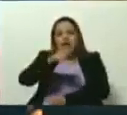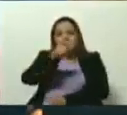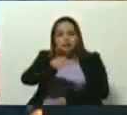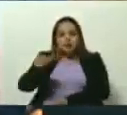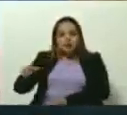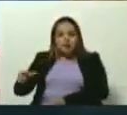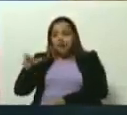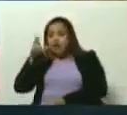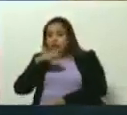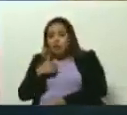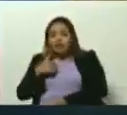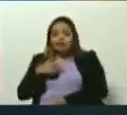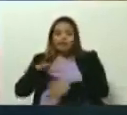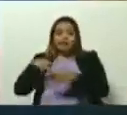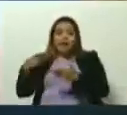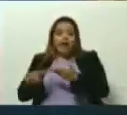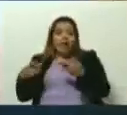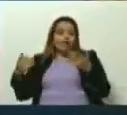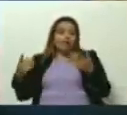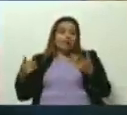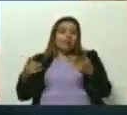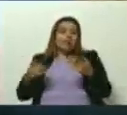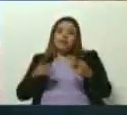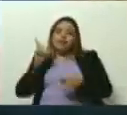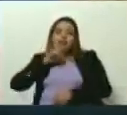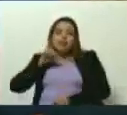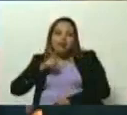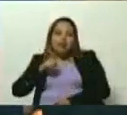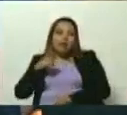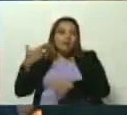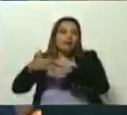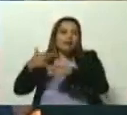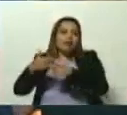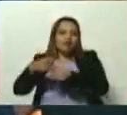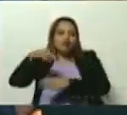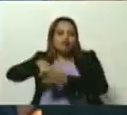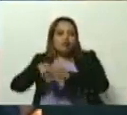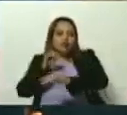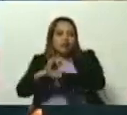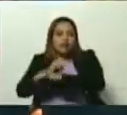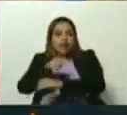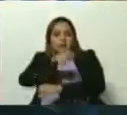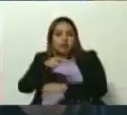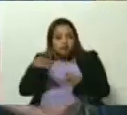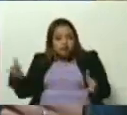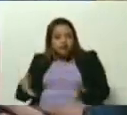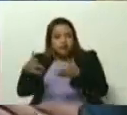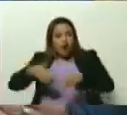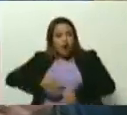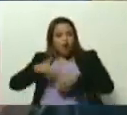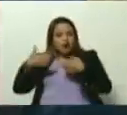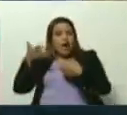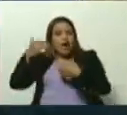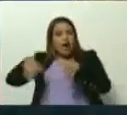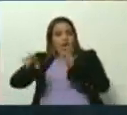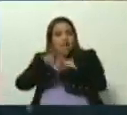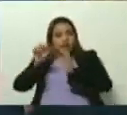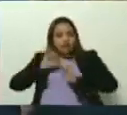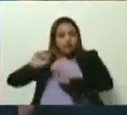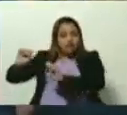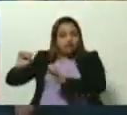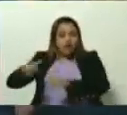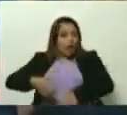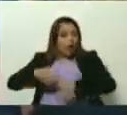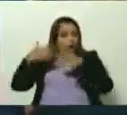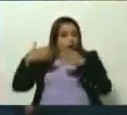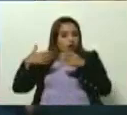que no caigan en ofertas engañosas. Y, por supuesto, a quienes incitan al odio. Tenemos la ley contra el odio, por la